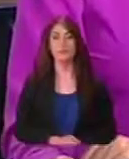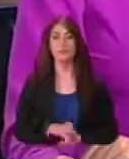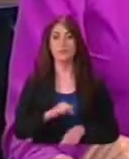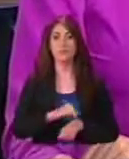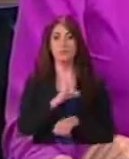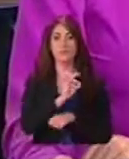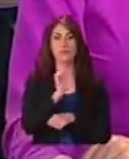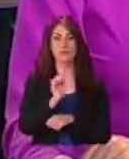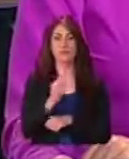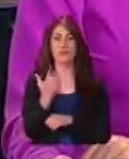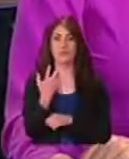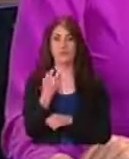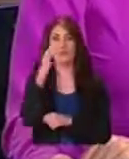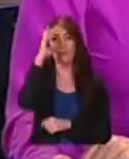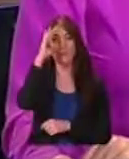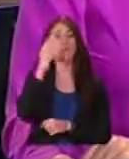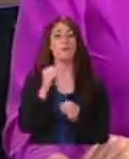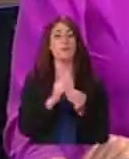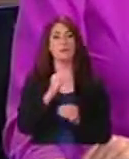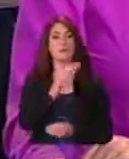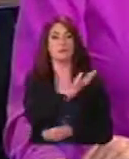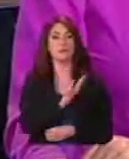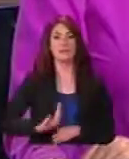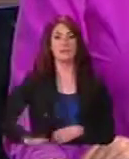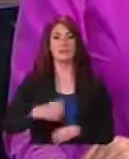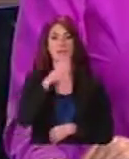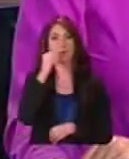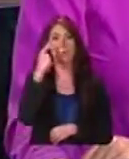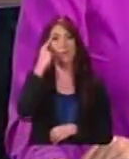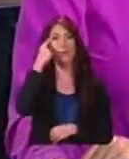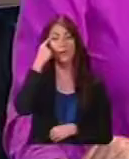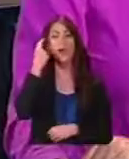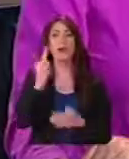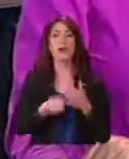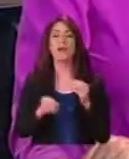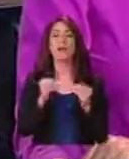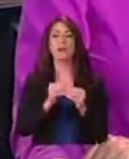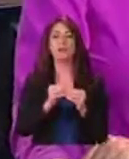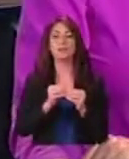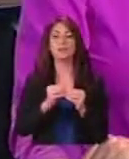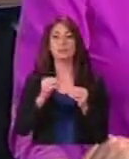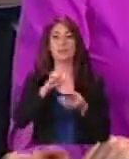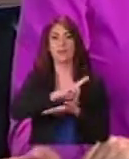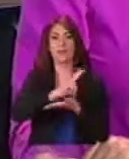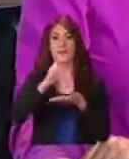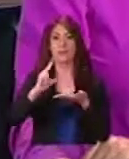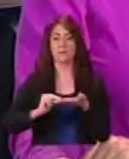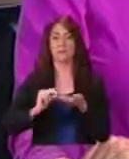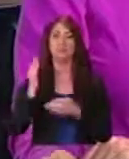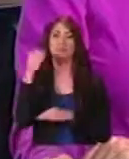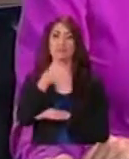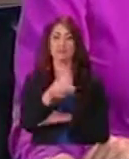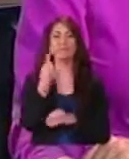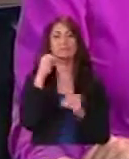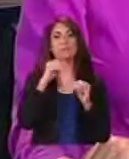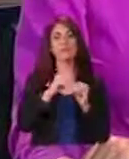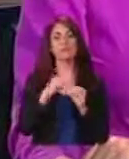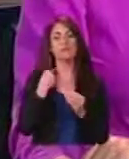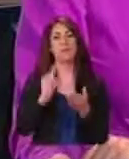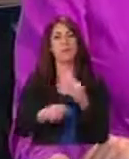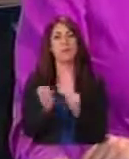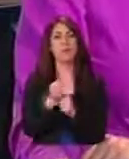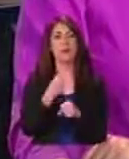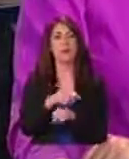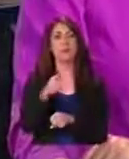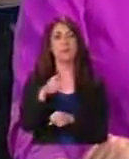Son las 7:13. El presidente Rafael Correa, junto a varios ministros, visitó la provincia de Napo para constatar el avance de varios proyectos emblemáticos que se